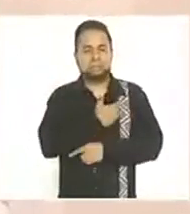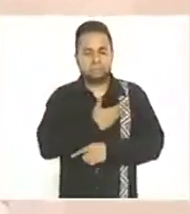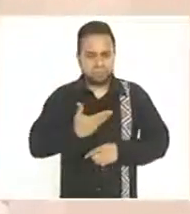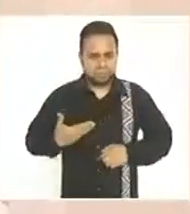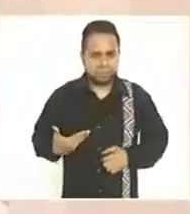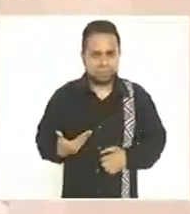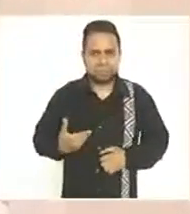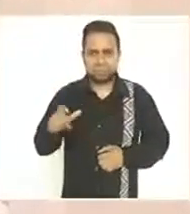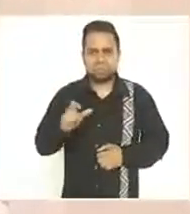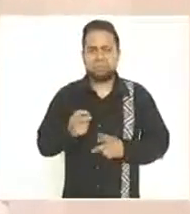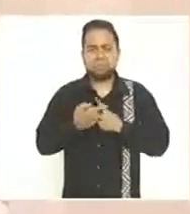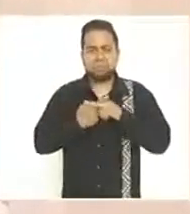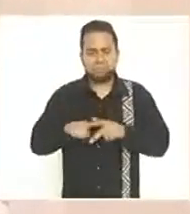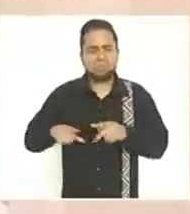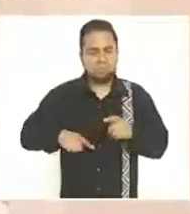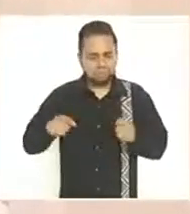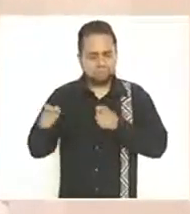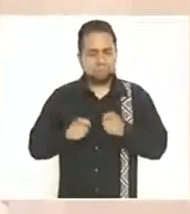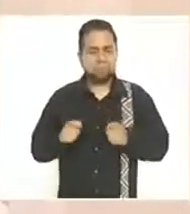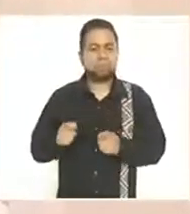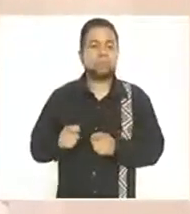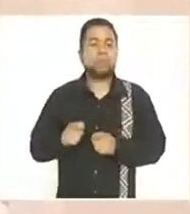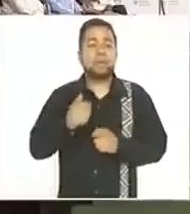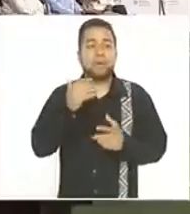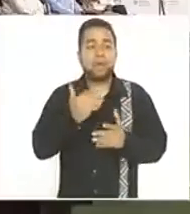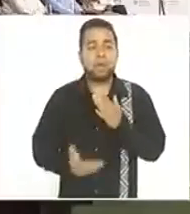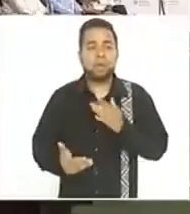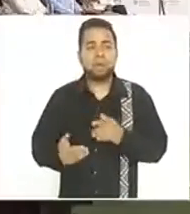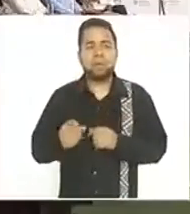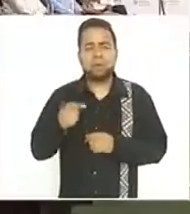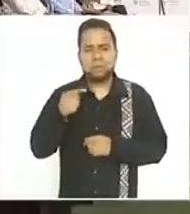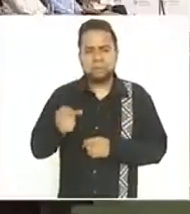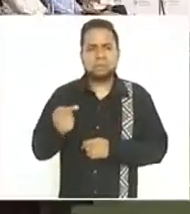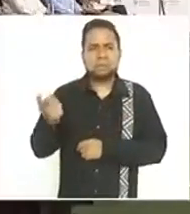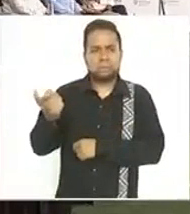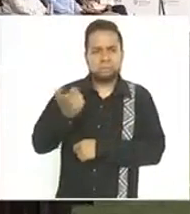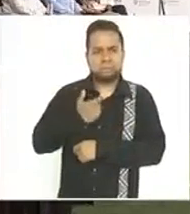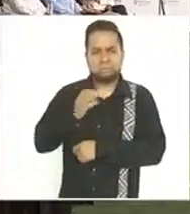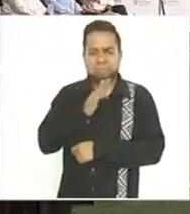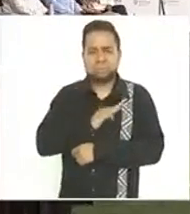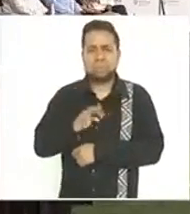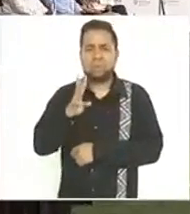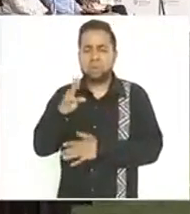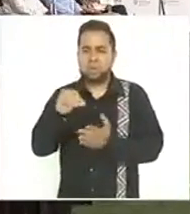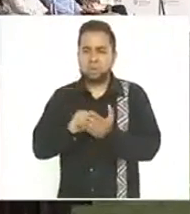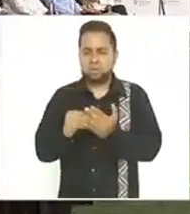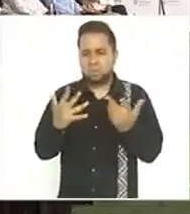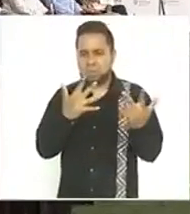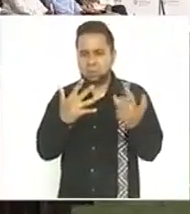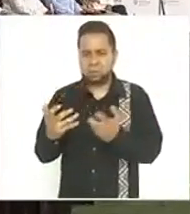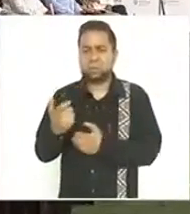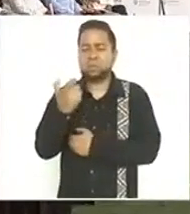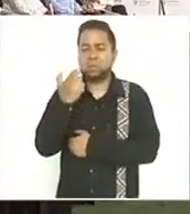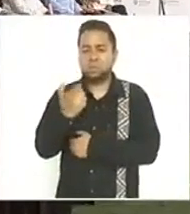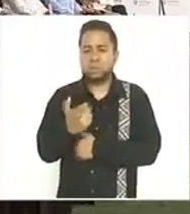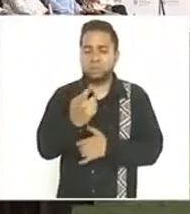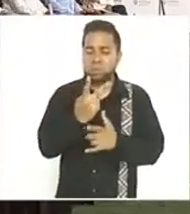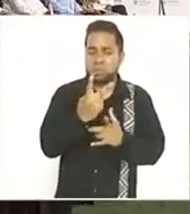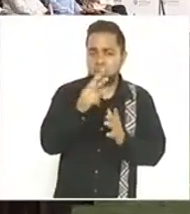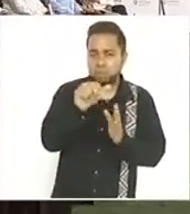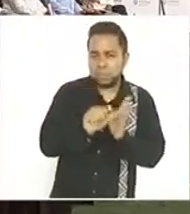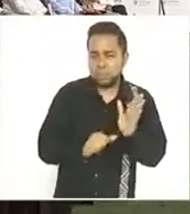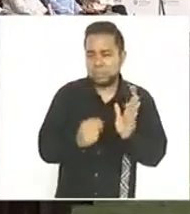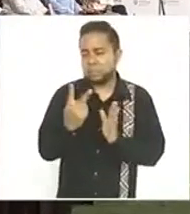presidente a su llegada al gobierno, sino el día de hoy están recibiendo 4,800 pesos